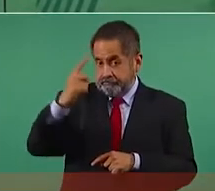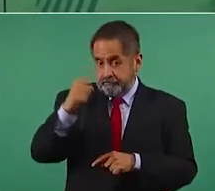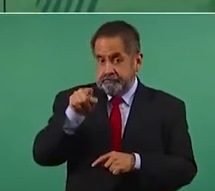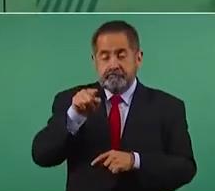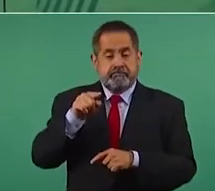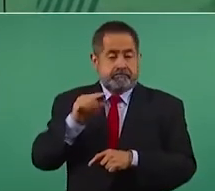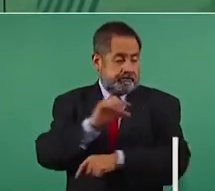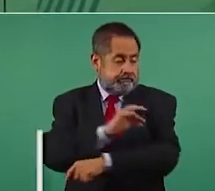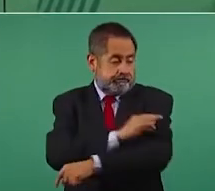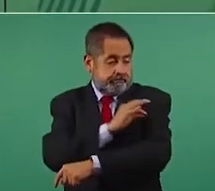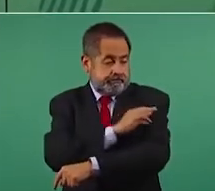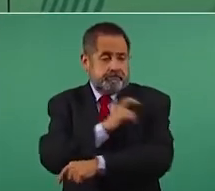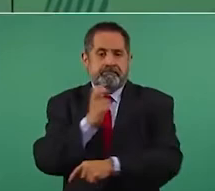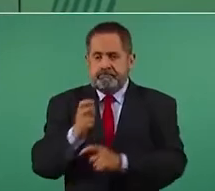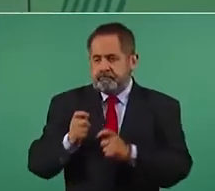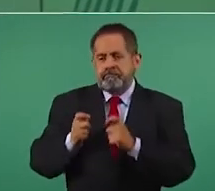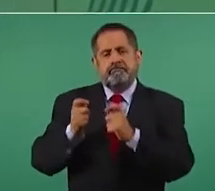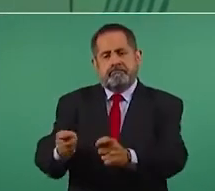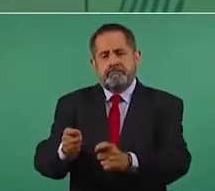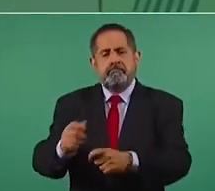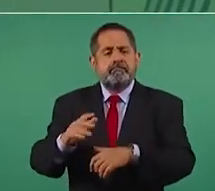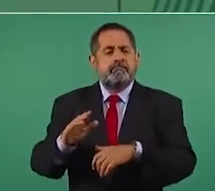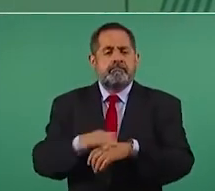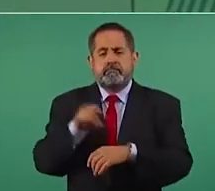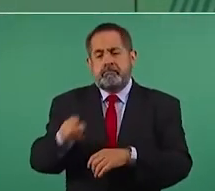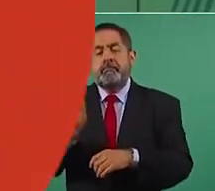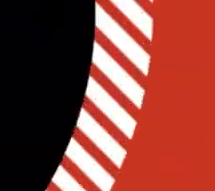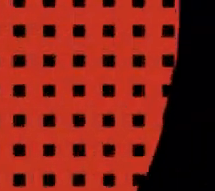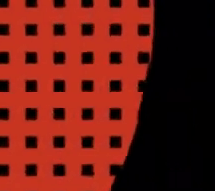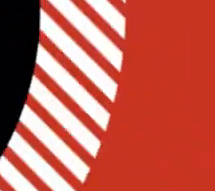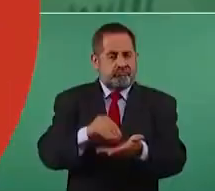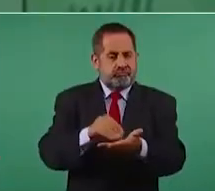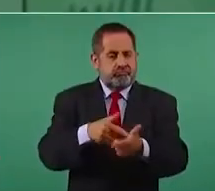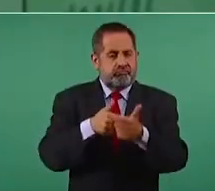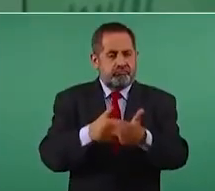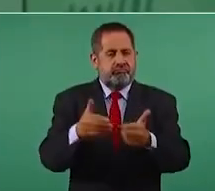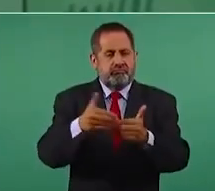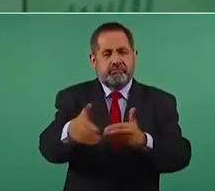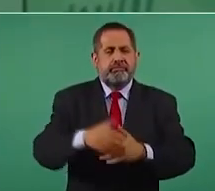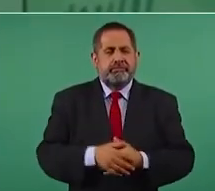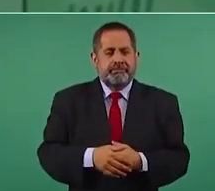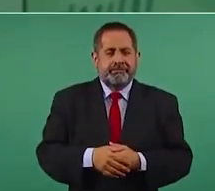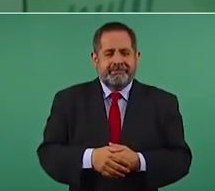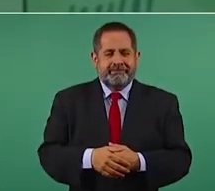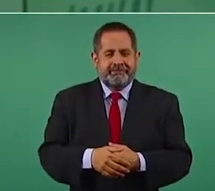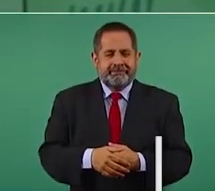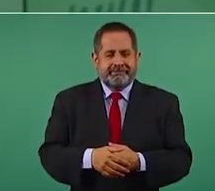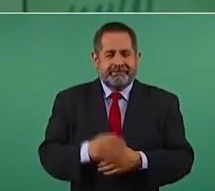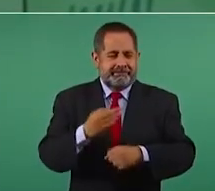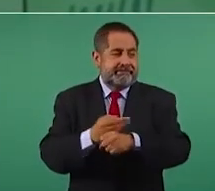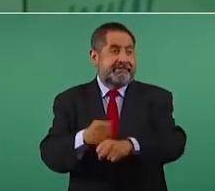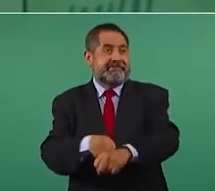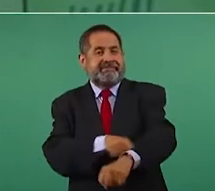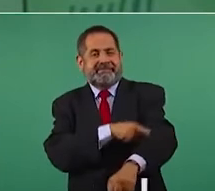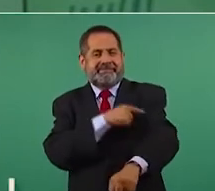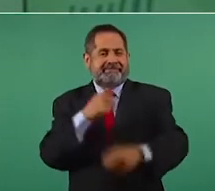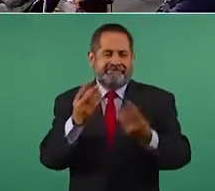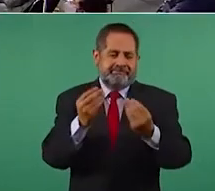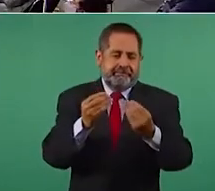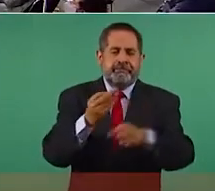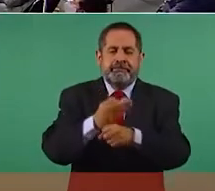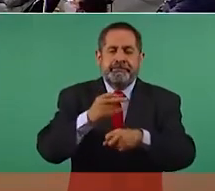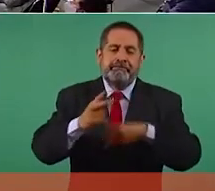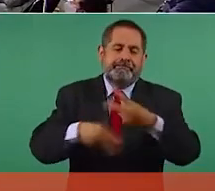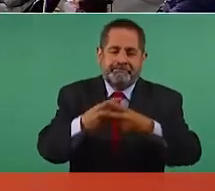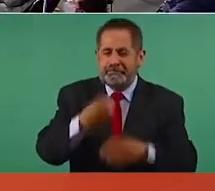porque esto significa salvar muchas vidas. Pero no podemos alargarnos mucho también porque hay que ir a